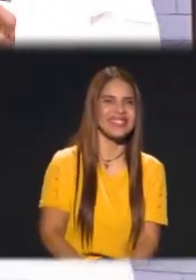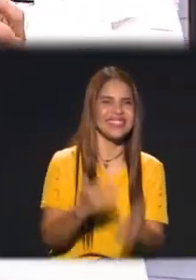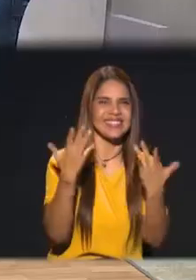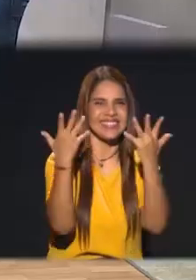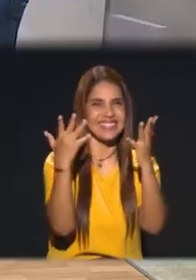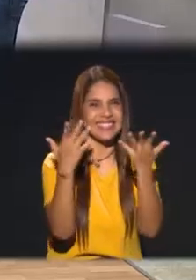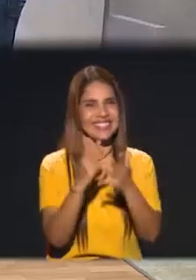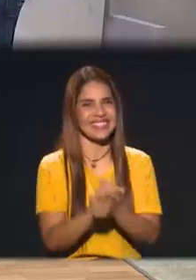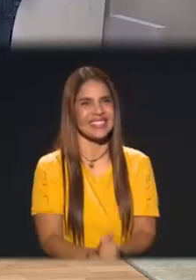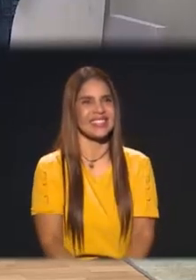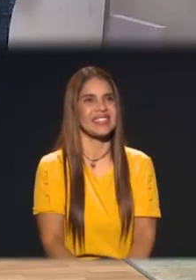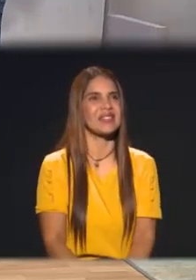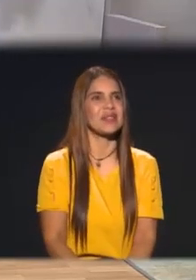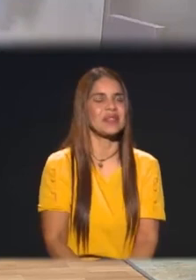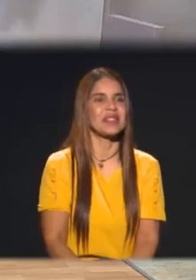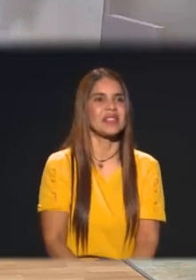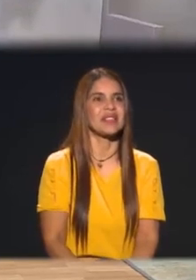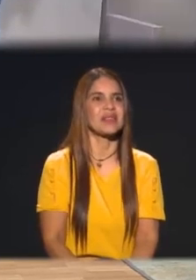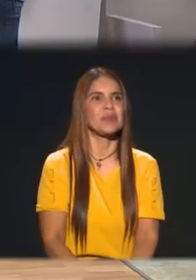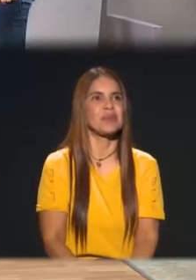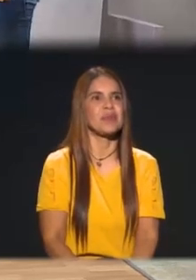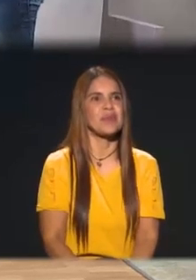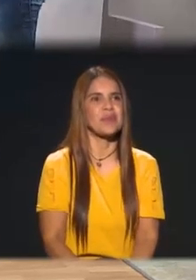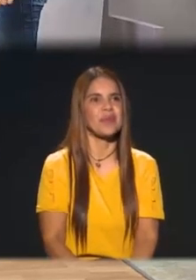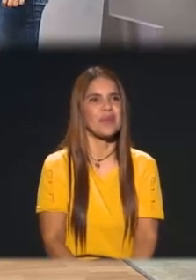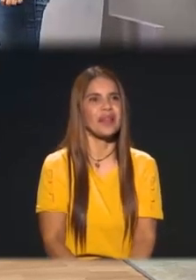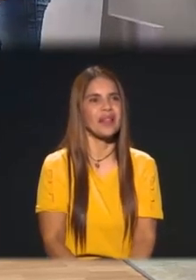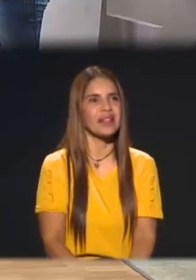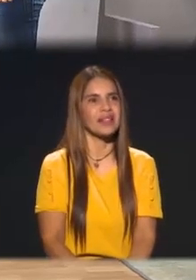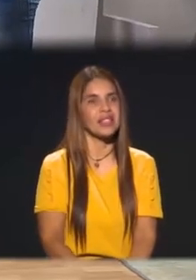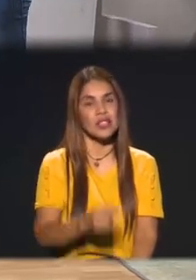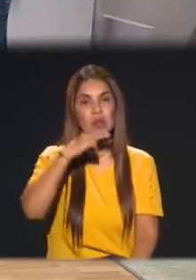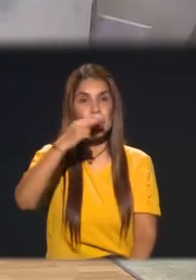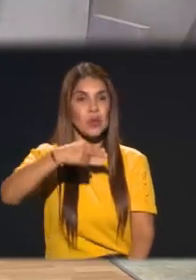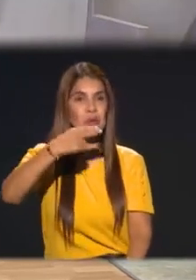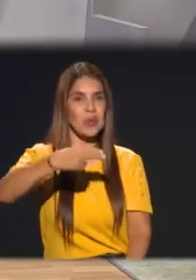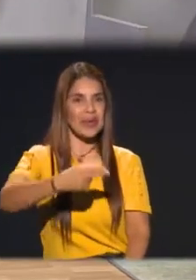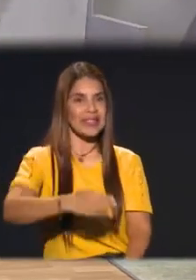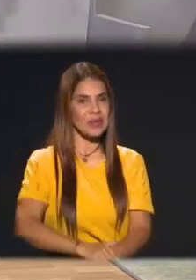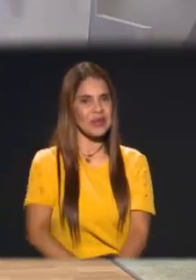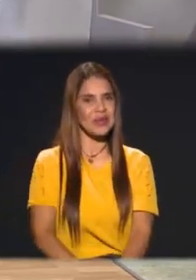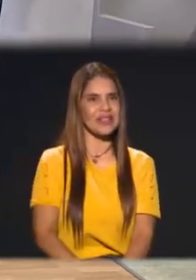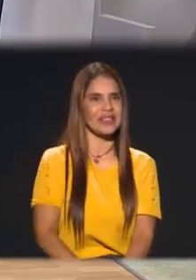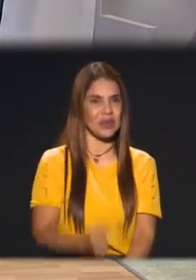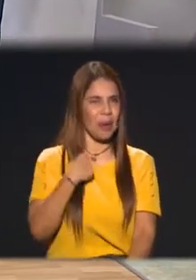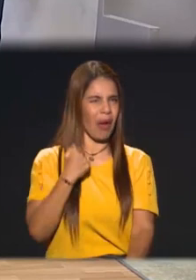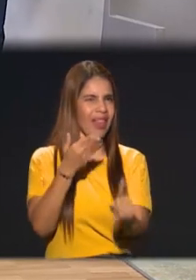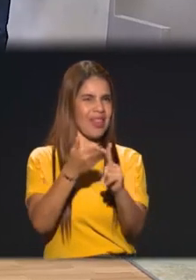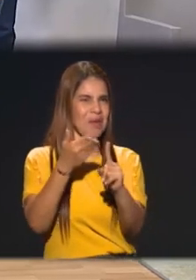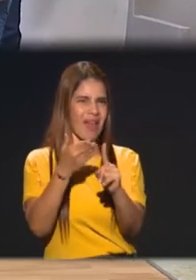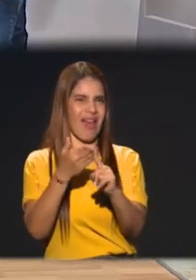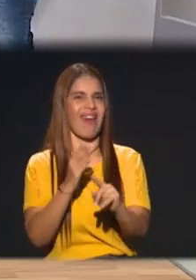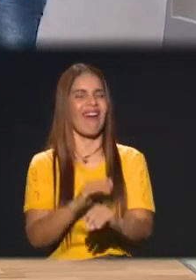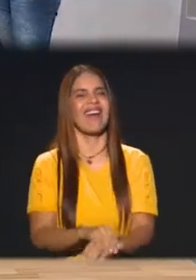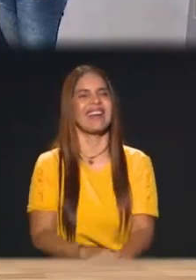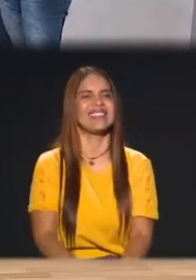Les tengo un poema para las profesoras, pues. Bueno, cuénteme, mientras yo parto la torta. Un poema bonito. No, claro, montañera, que sí, enamorador. Ya sus